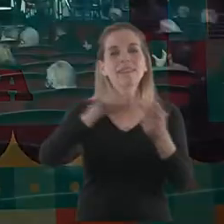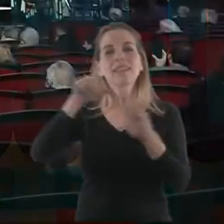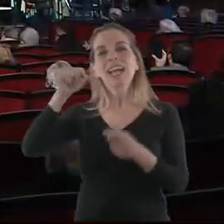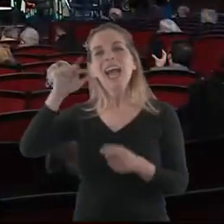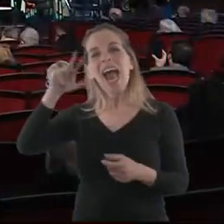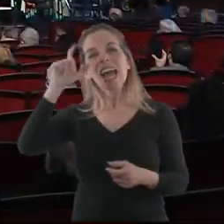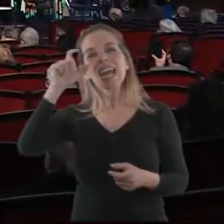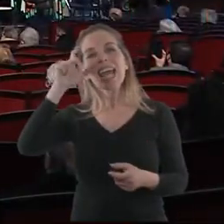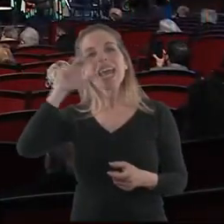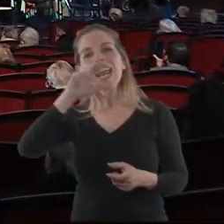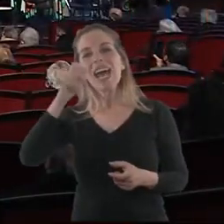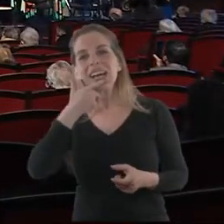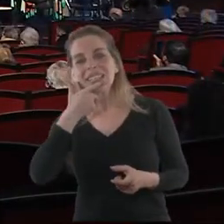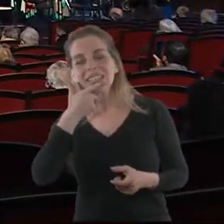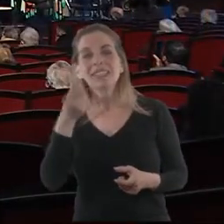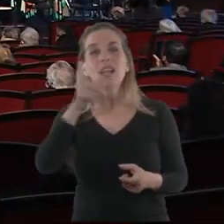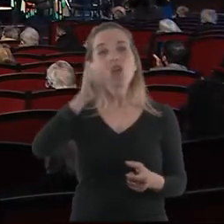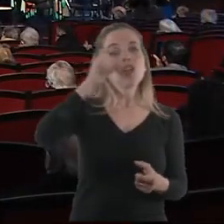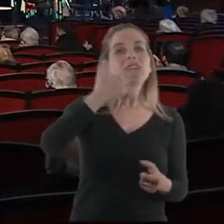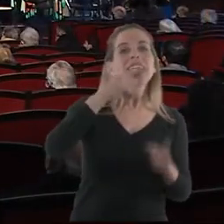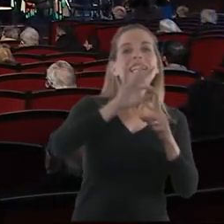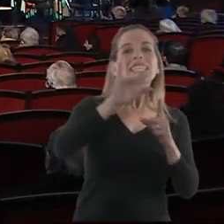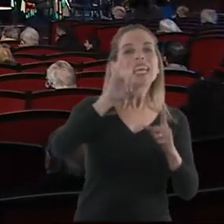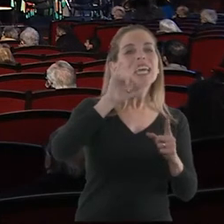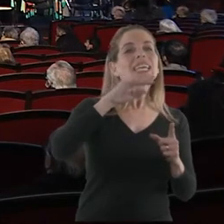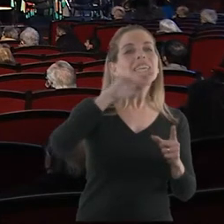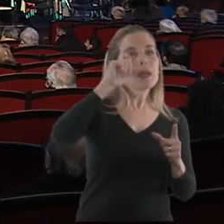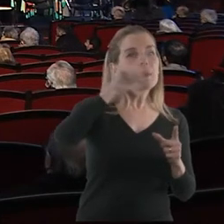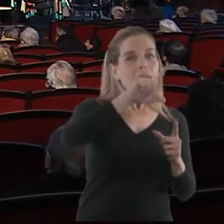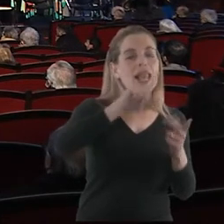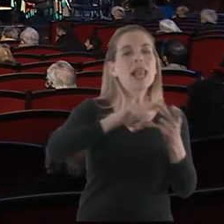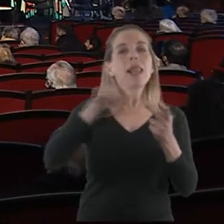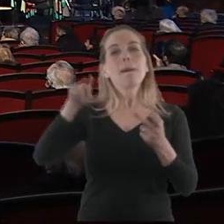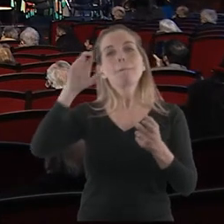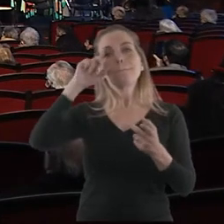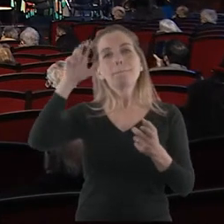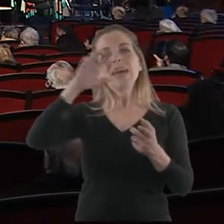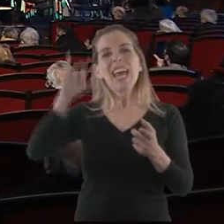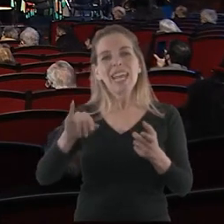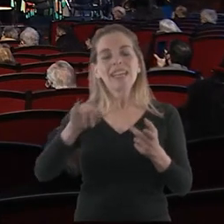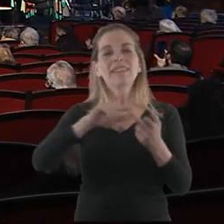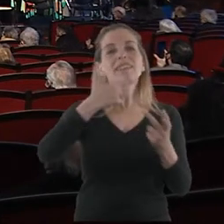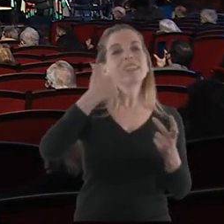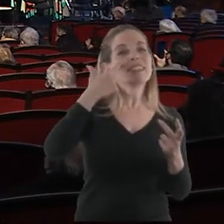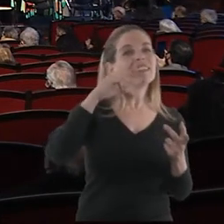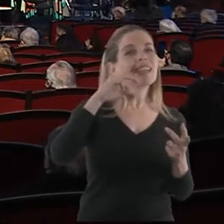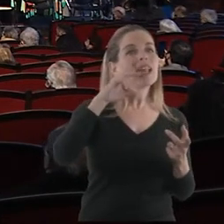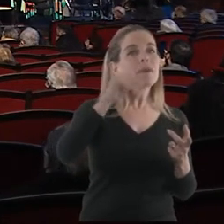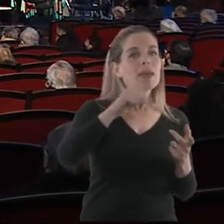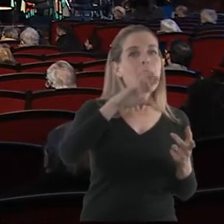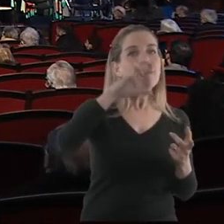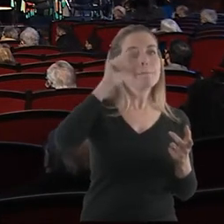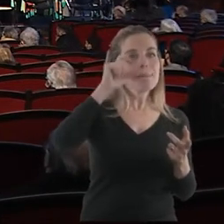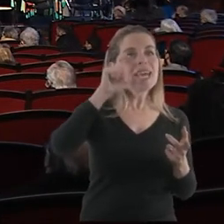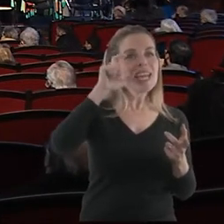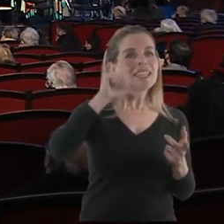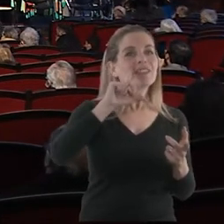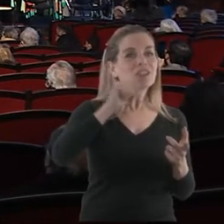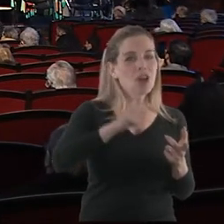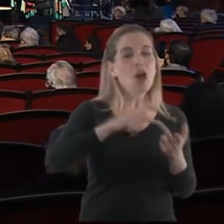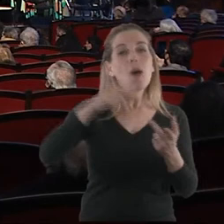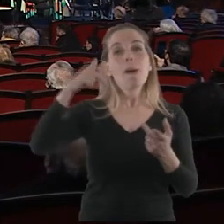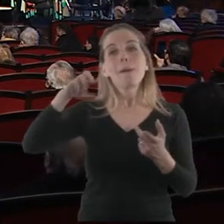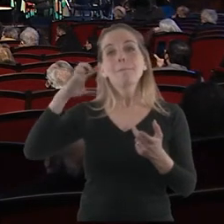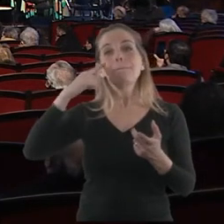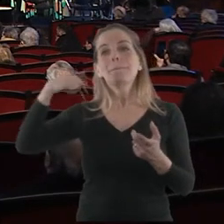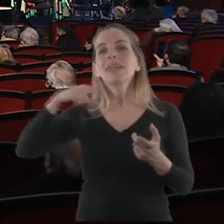Carrera, Adolfo Pérez Esquivel, Estela Teresa Pérez, Silvia Pecio, Mónica Pinto,